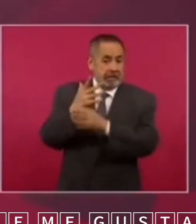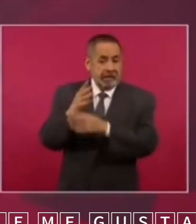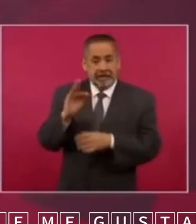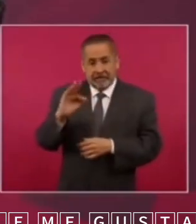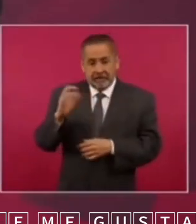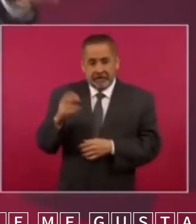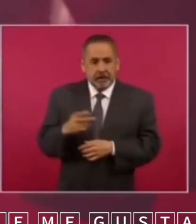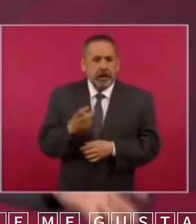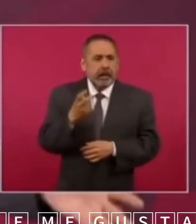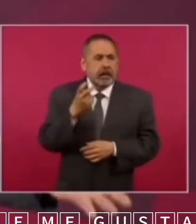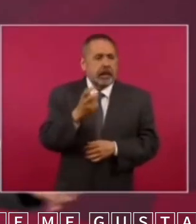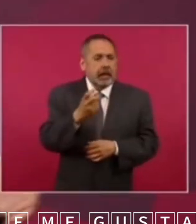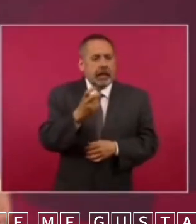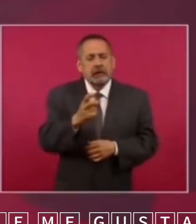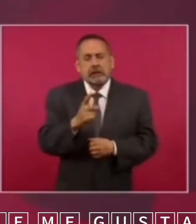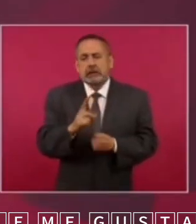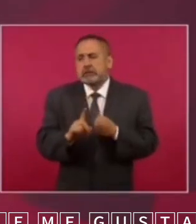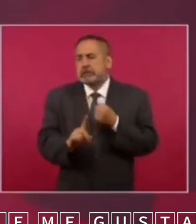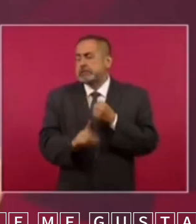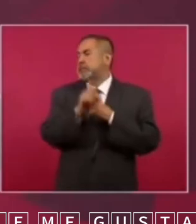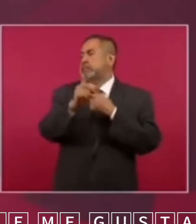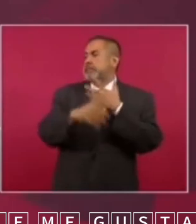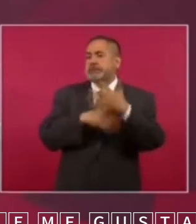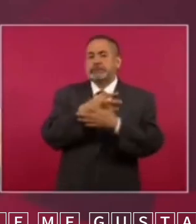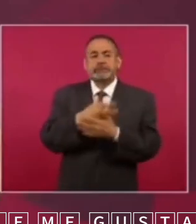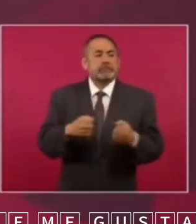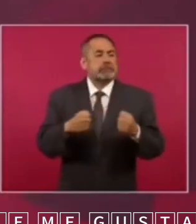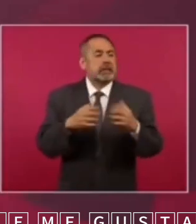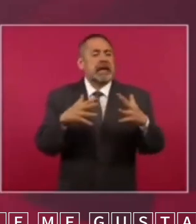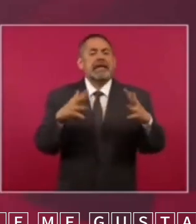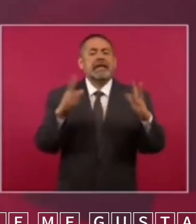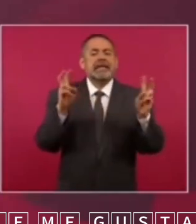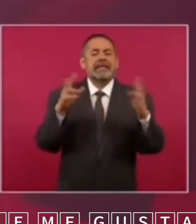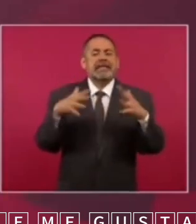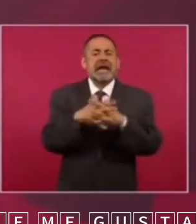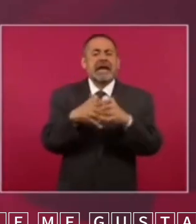llevó a declarar la guerra contra el narcotráfico.